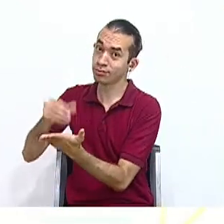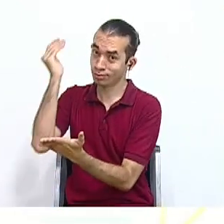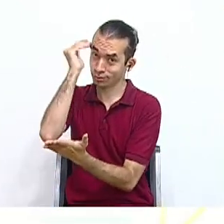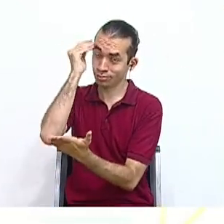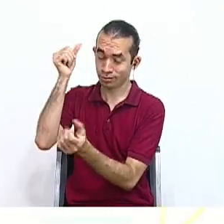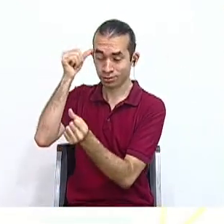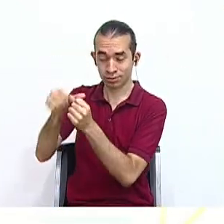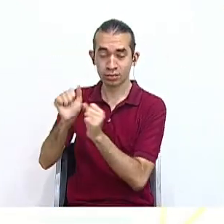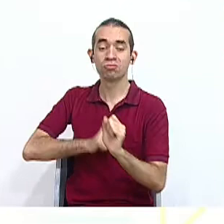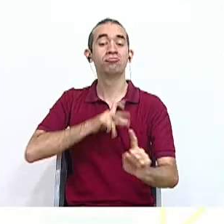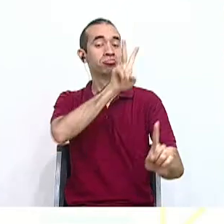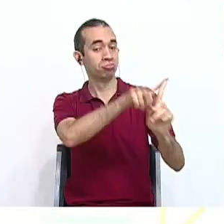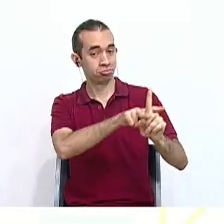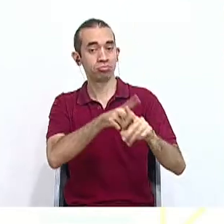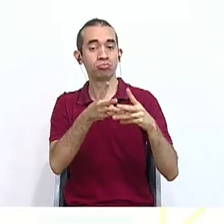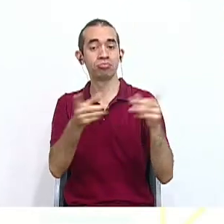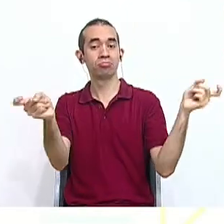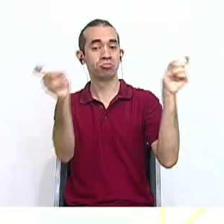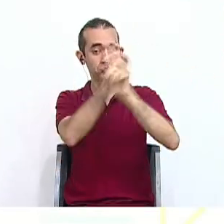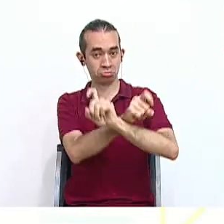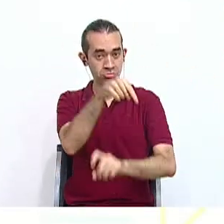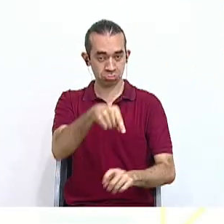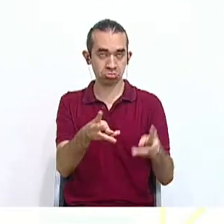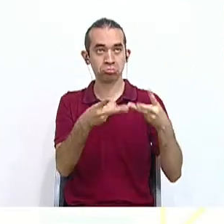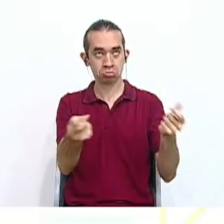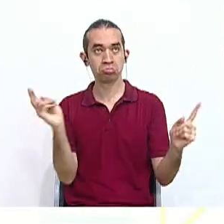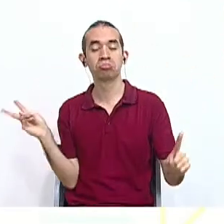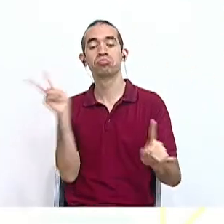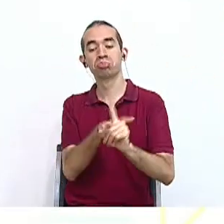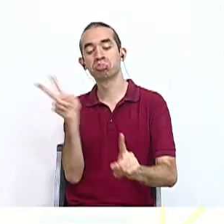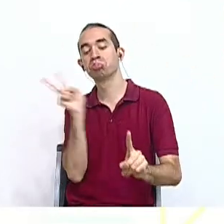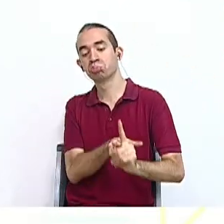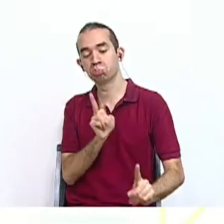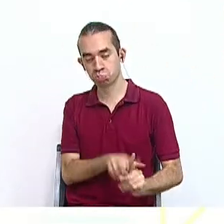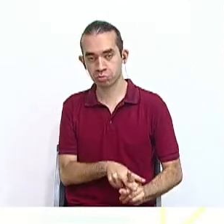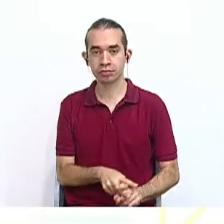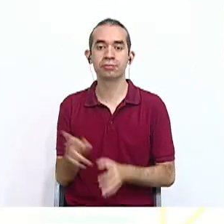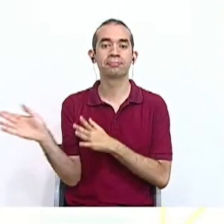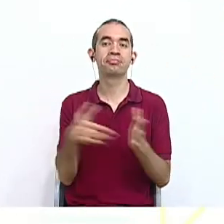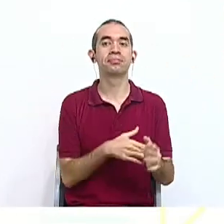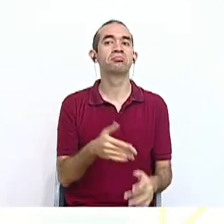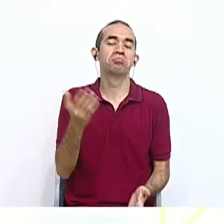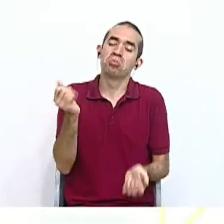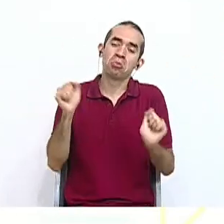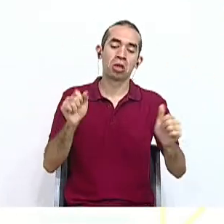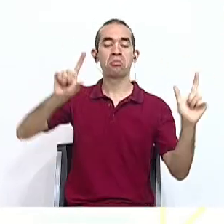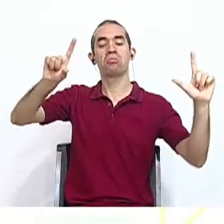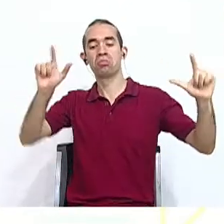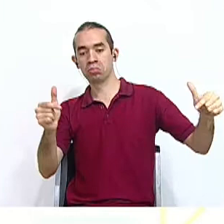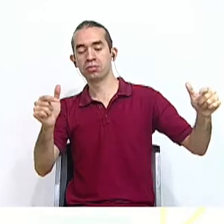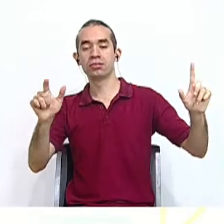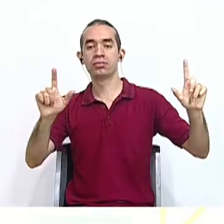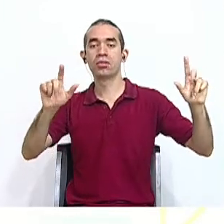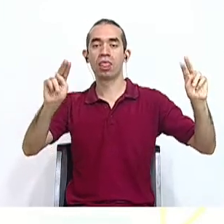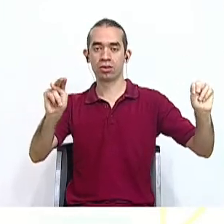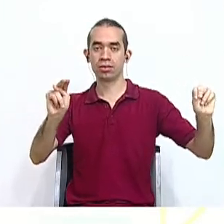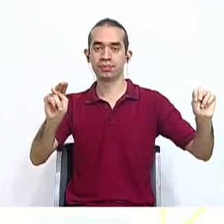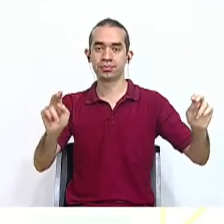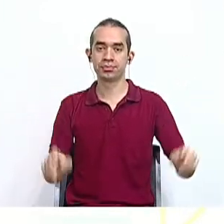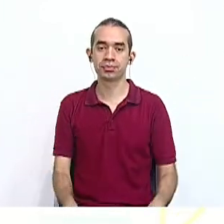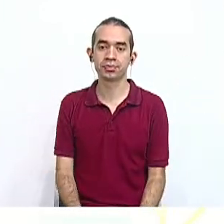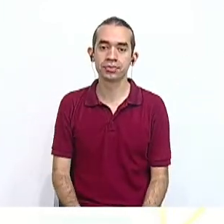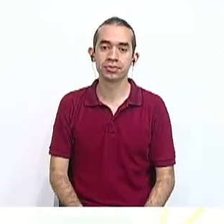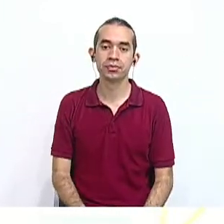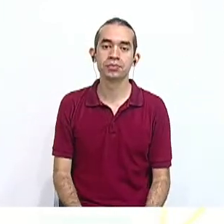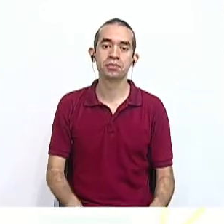poder resolver nuestras ecuaciones del día de hoy. Vamos a aplicar logaritmo natural en ambos lados de esta ecuación y